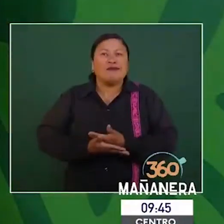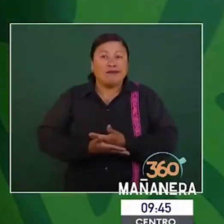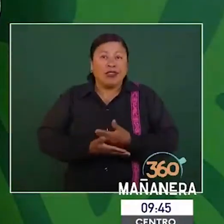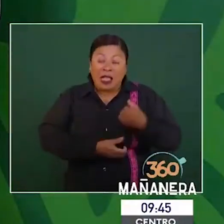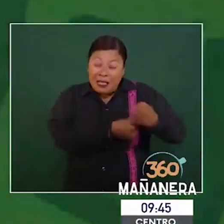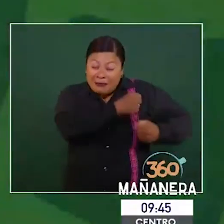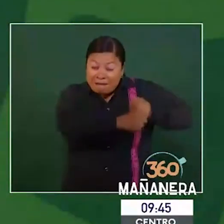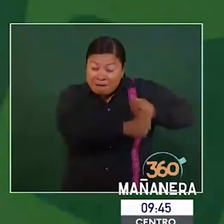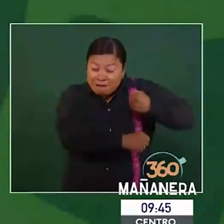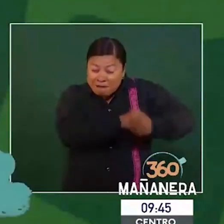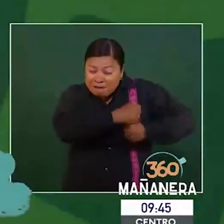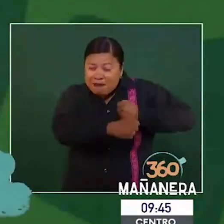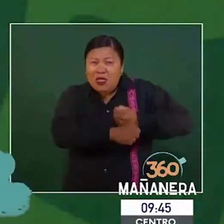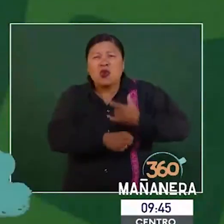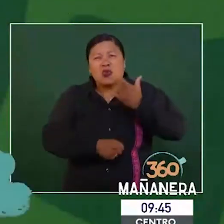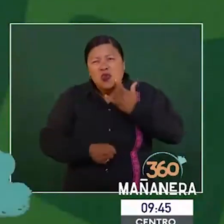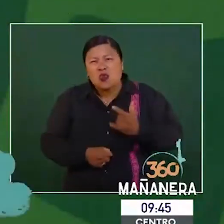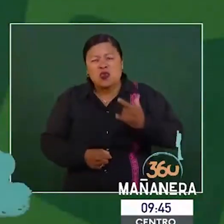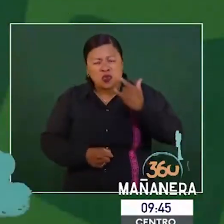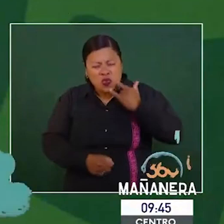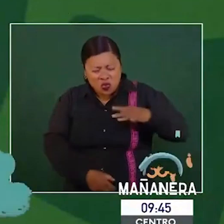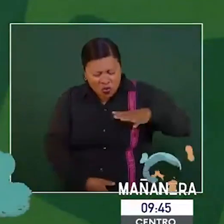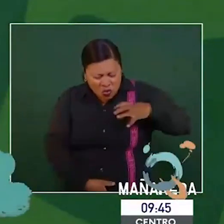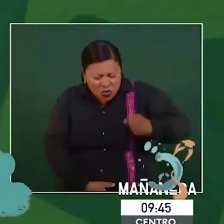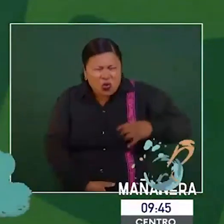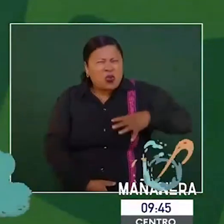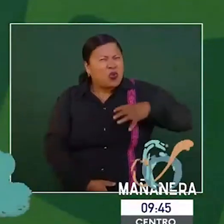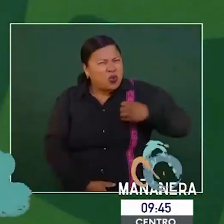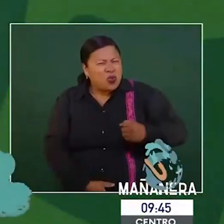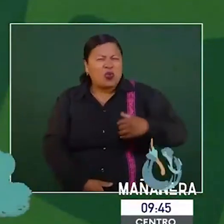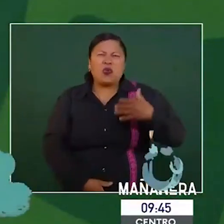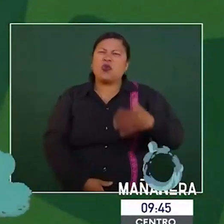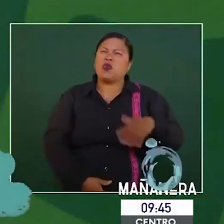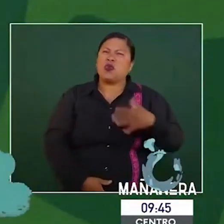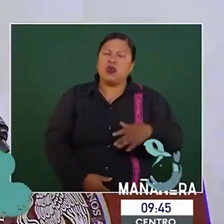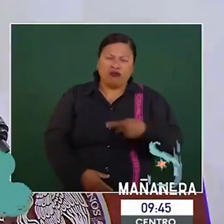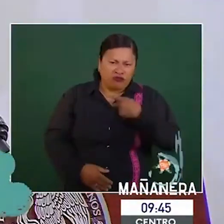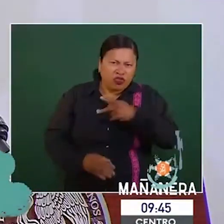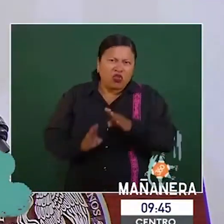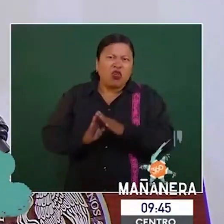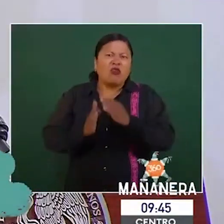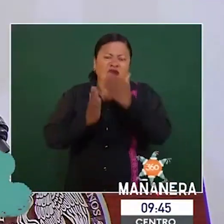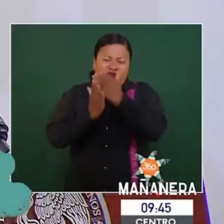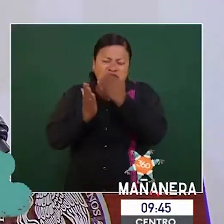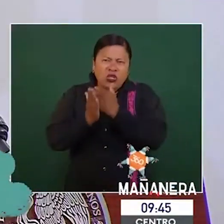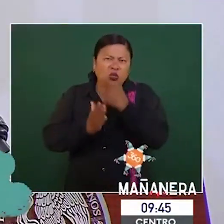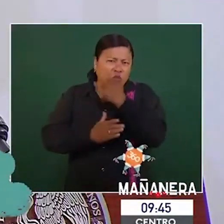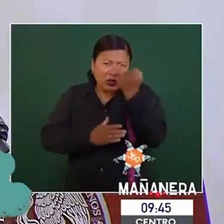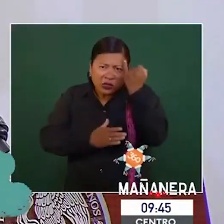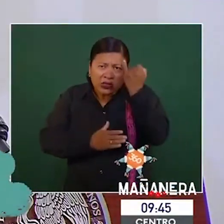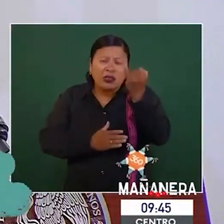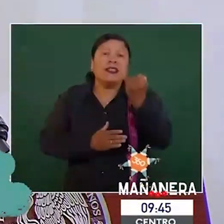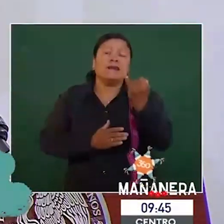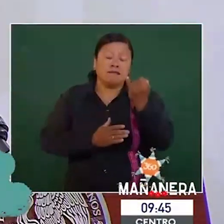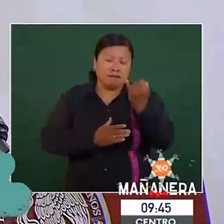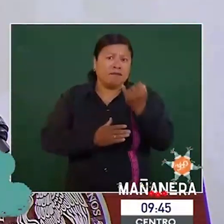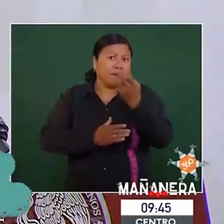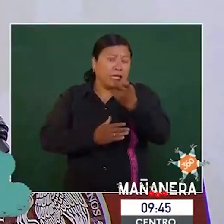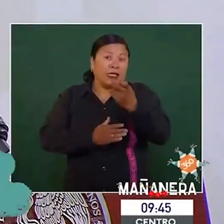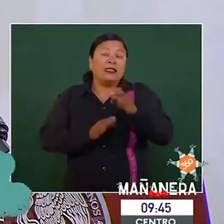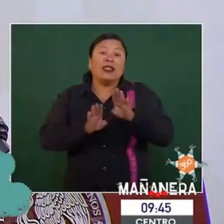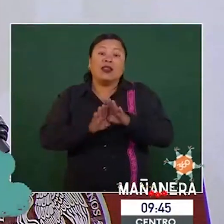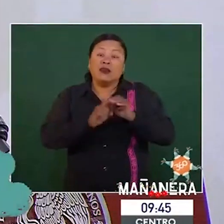décadas de lucha, esfuerzo y mucha congruencia con sus principios y sus ideales, ese